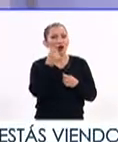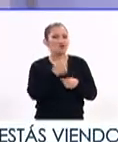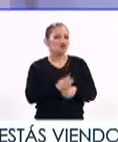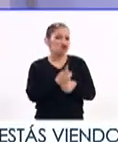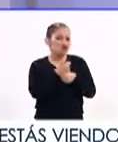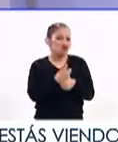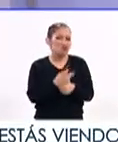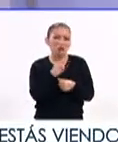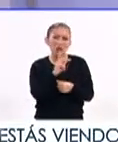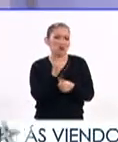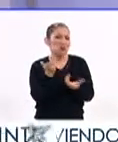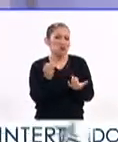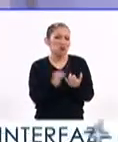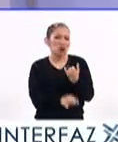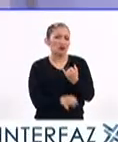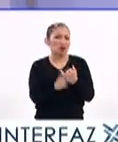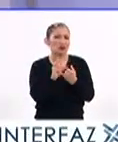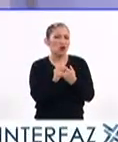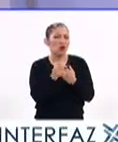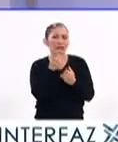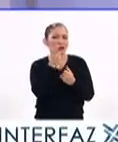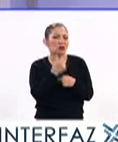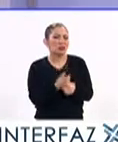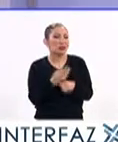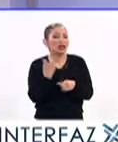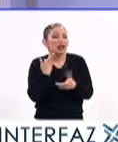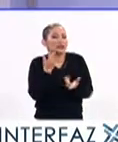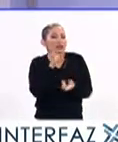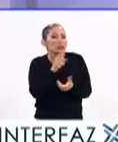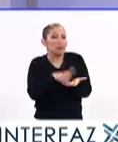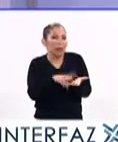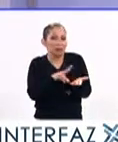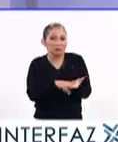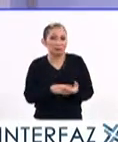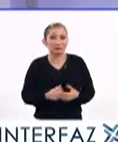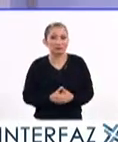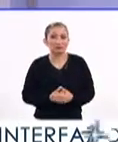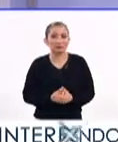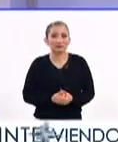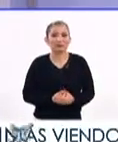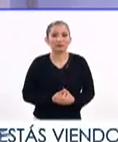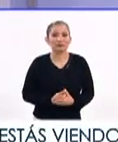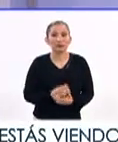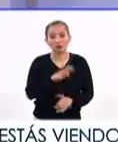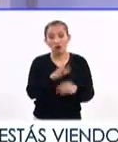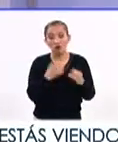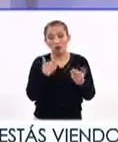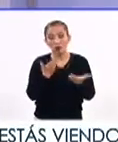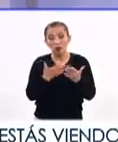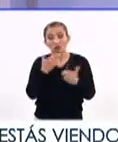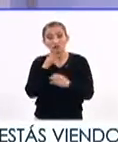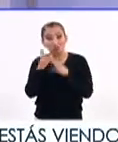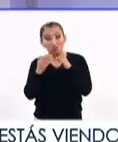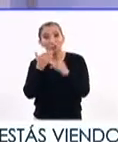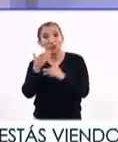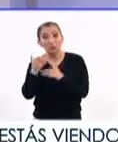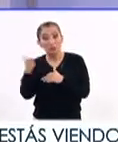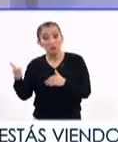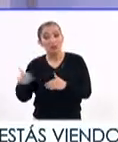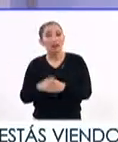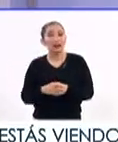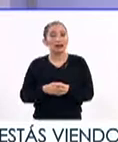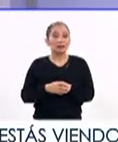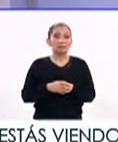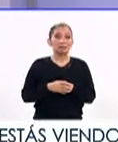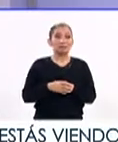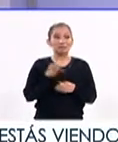sacrificios, pero al final no le llamaría sacrificios porque al final todo valió la pena. Todo rindió frutos y bueno, sí, o